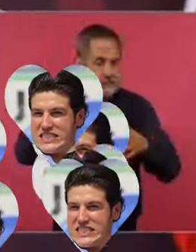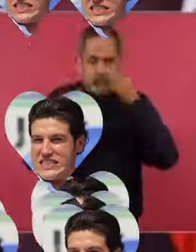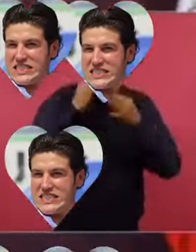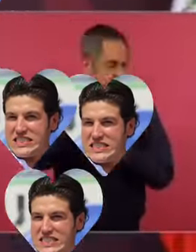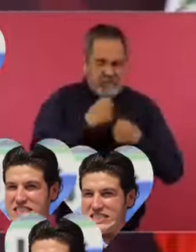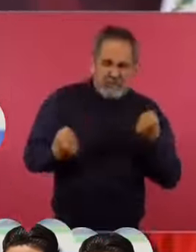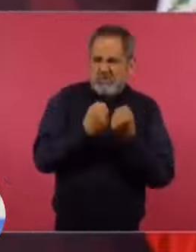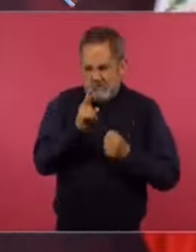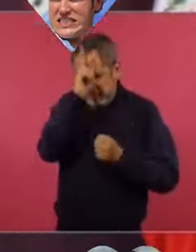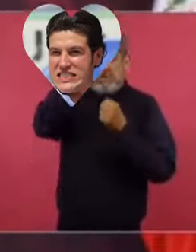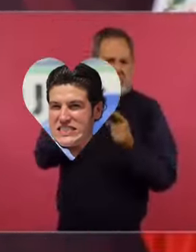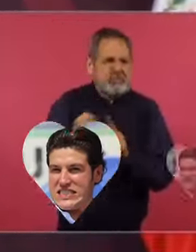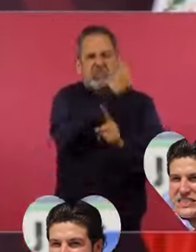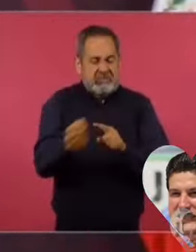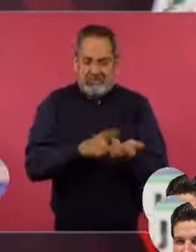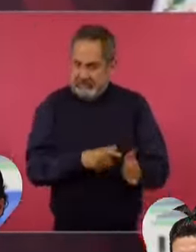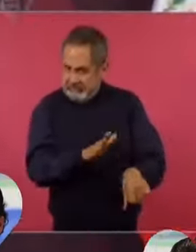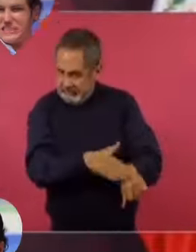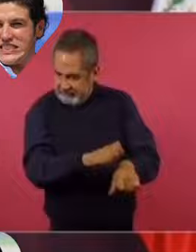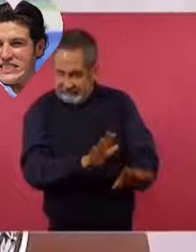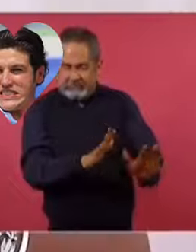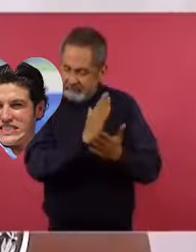este tipo de actos vandálicos